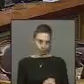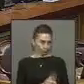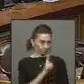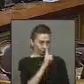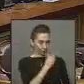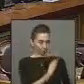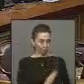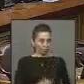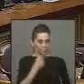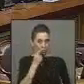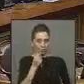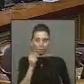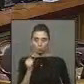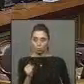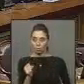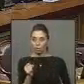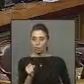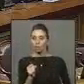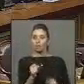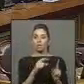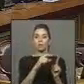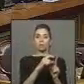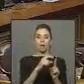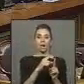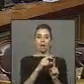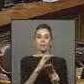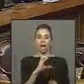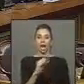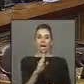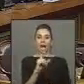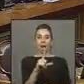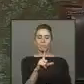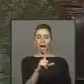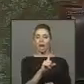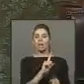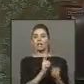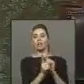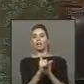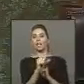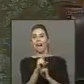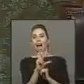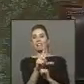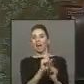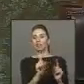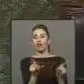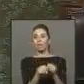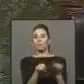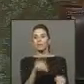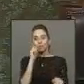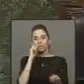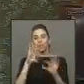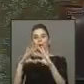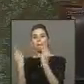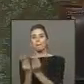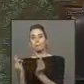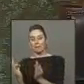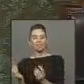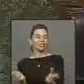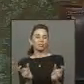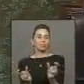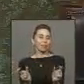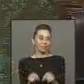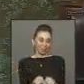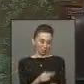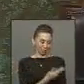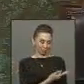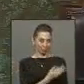Presidente, ¿puedes reemplazar Cabal por pleno, por favor? Es el mismo significado, está muy bien. Tiene la palabra para hablar